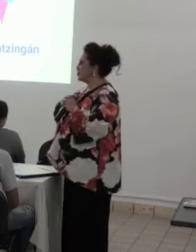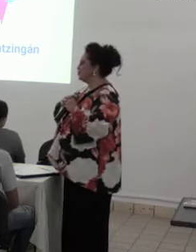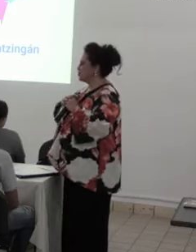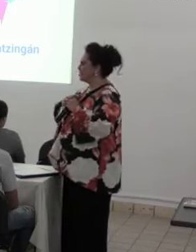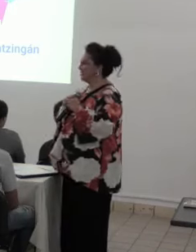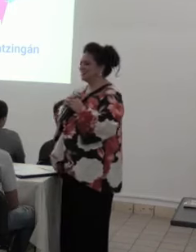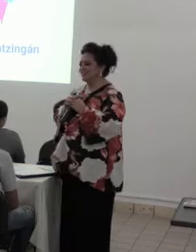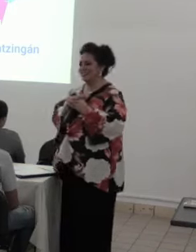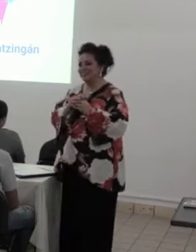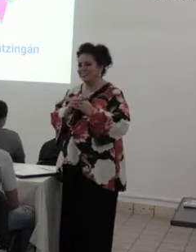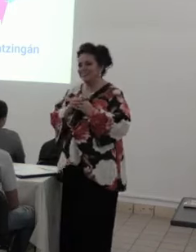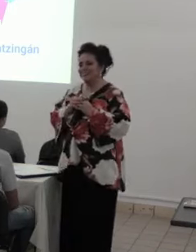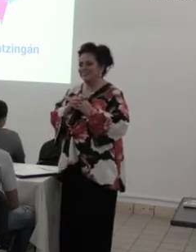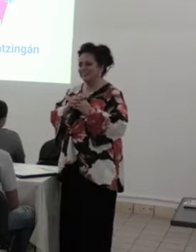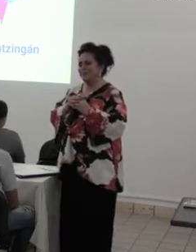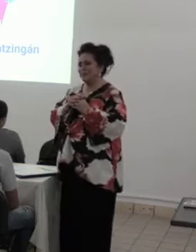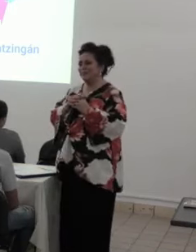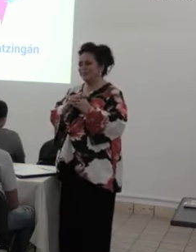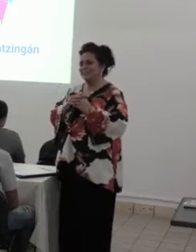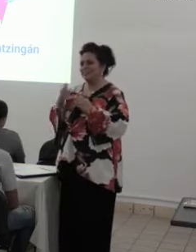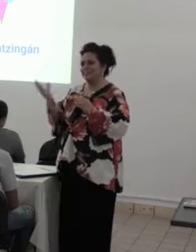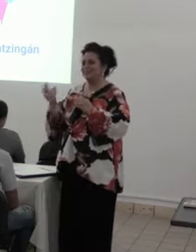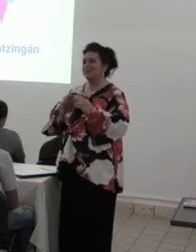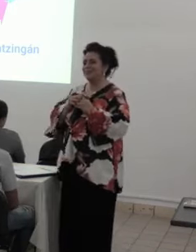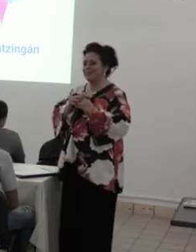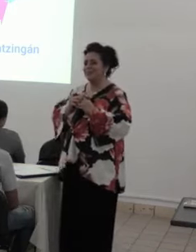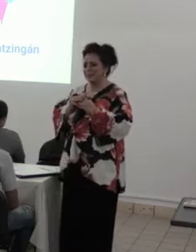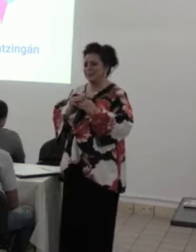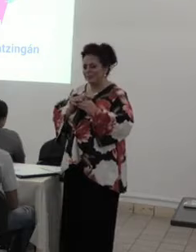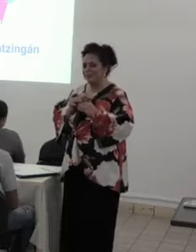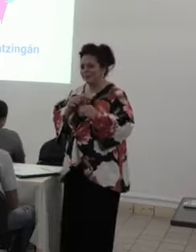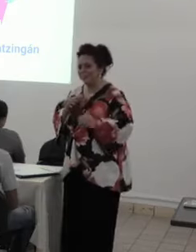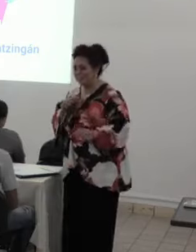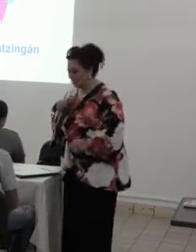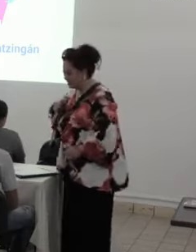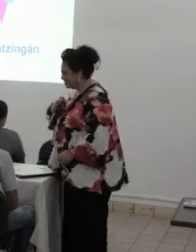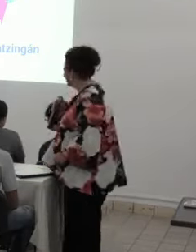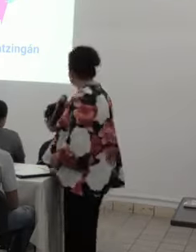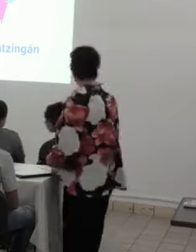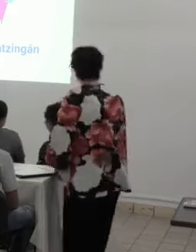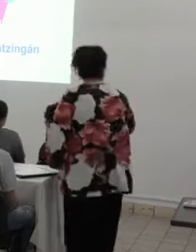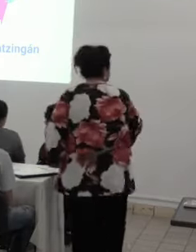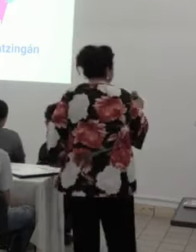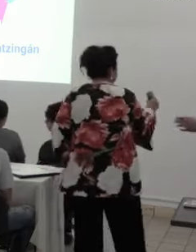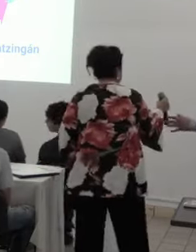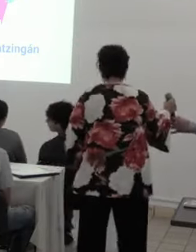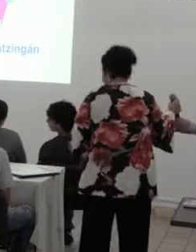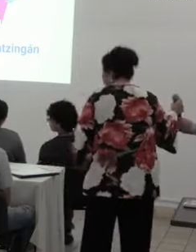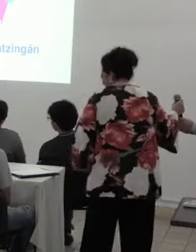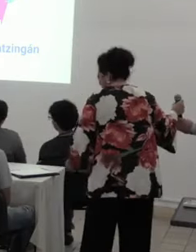gracias por la oportunidad de regresar a esta universidad y a esta ciudad tan hermosa. Gracias.